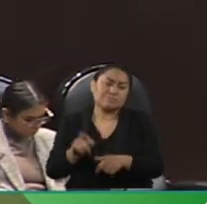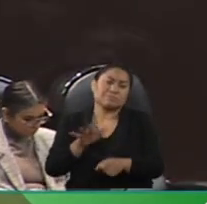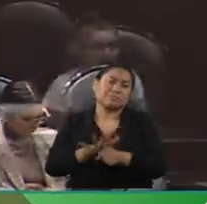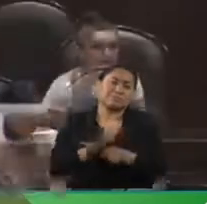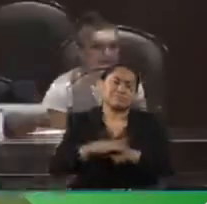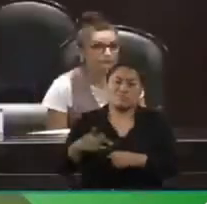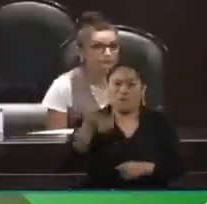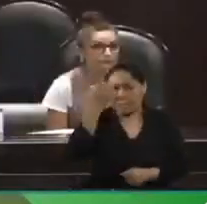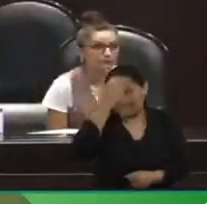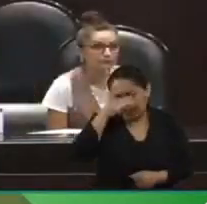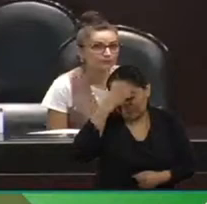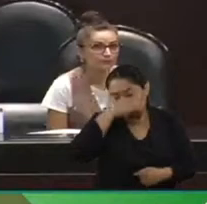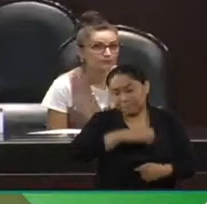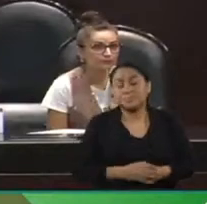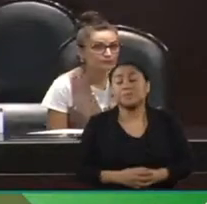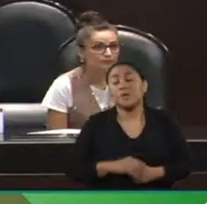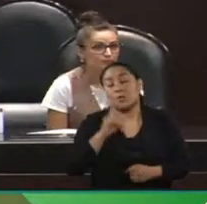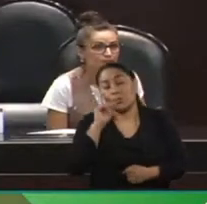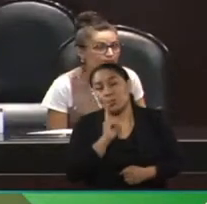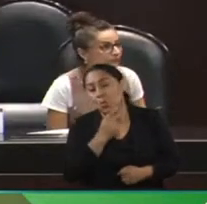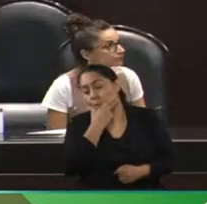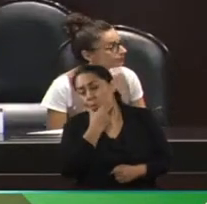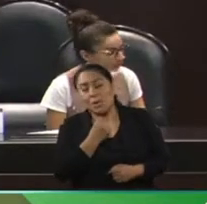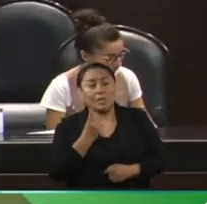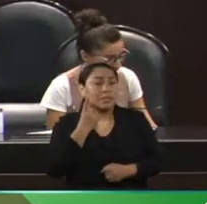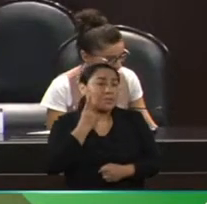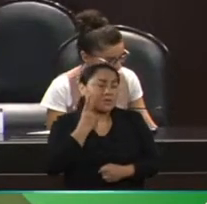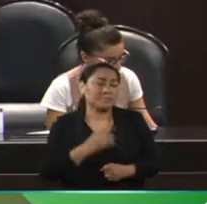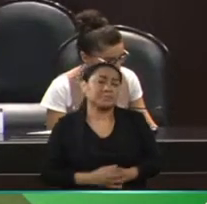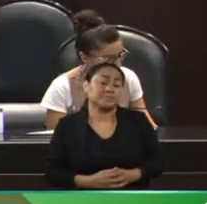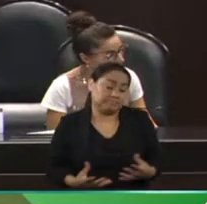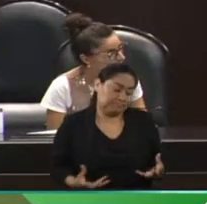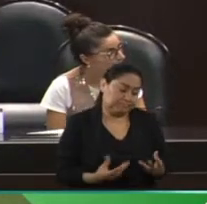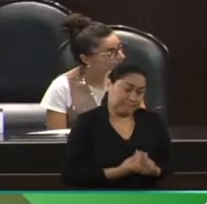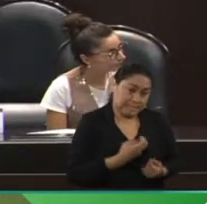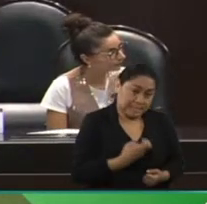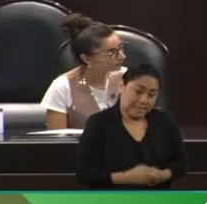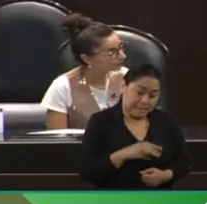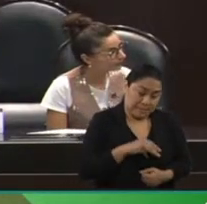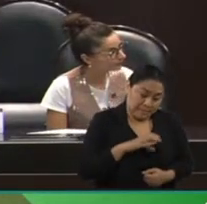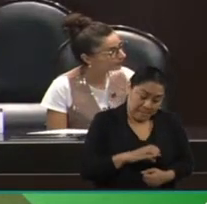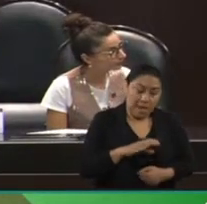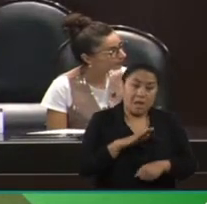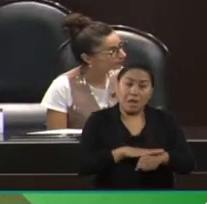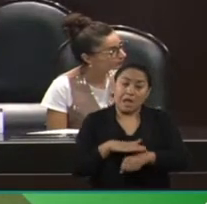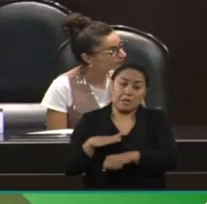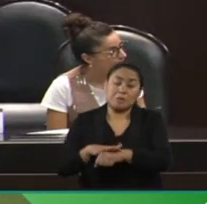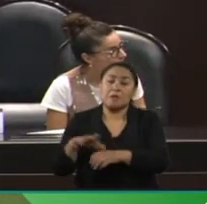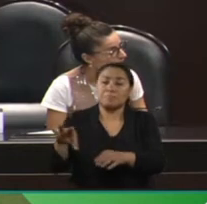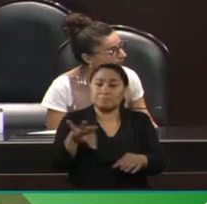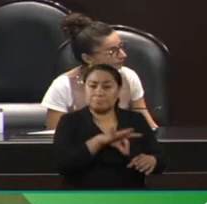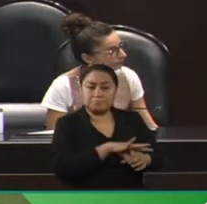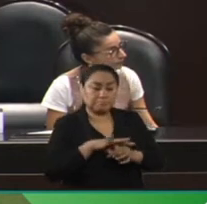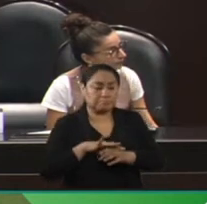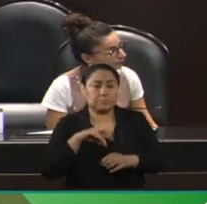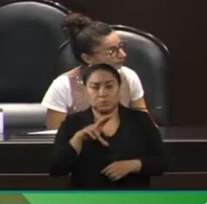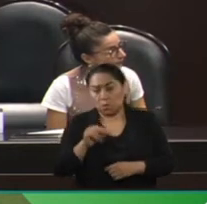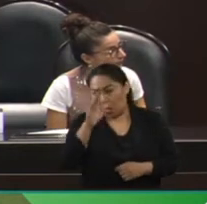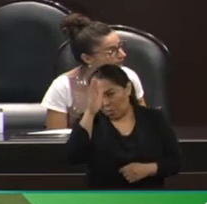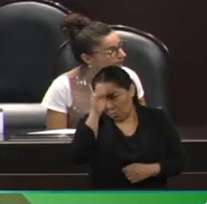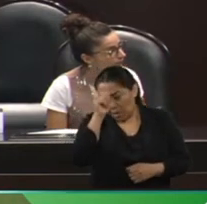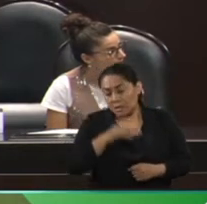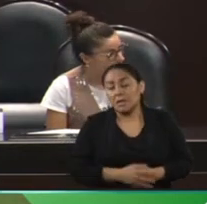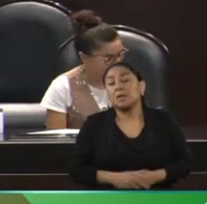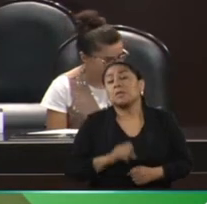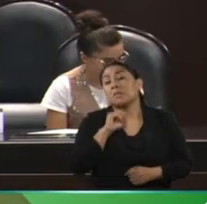experiencia diputadas y diputados desde movimiento ciudadano votaremos en contra de este dictamen al tiempo que